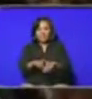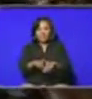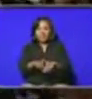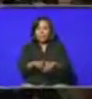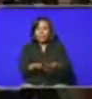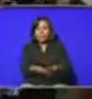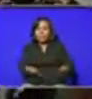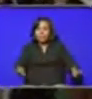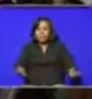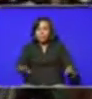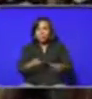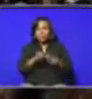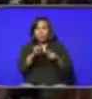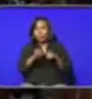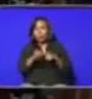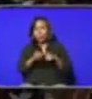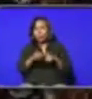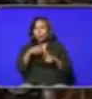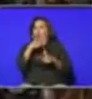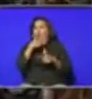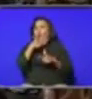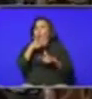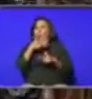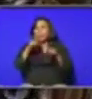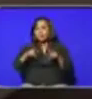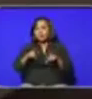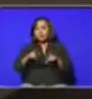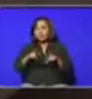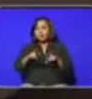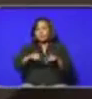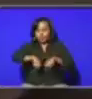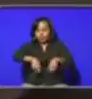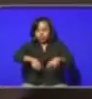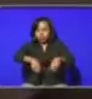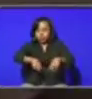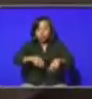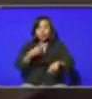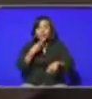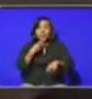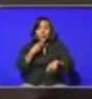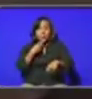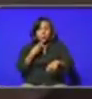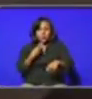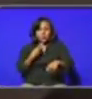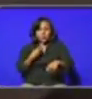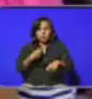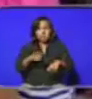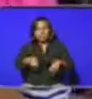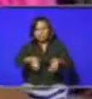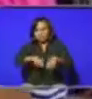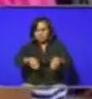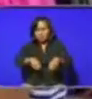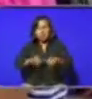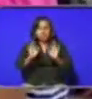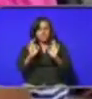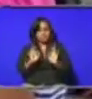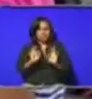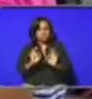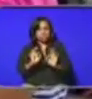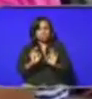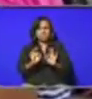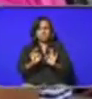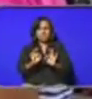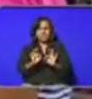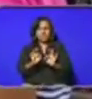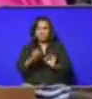los mejores especialistas en gastronomía, en arte culinaria. Y decía una de